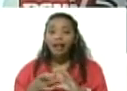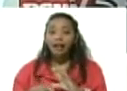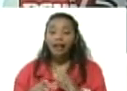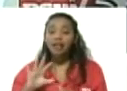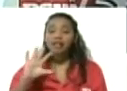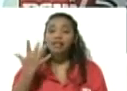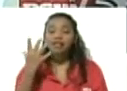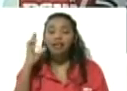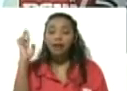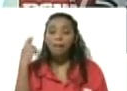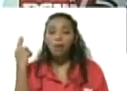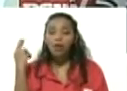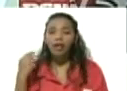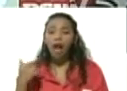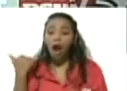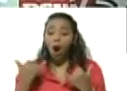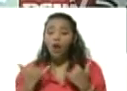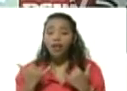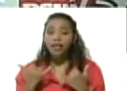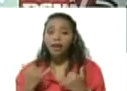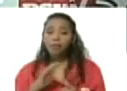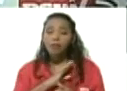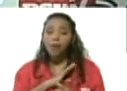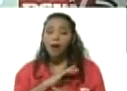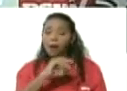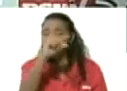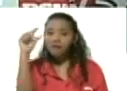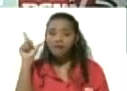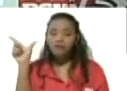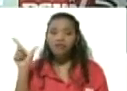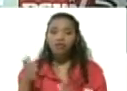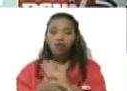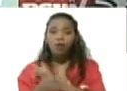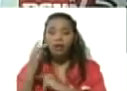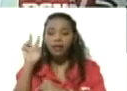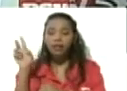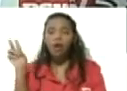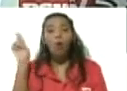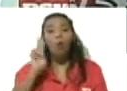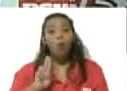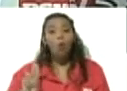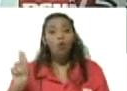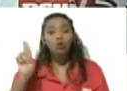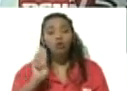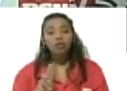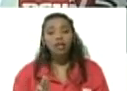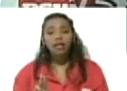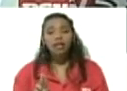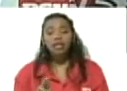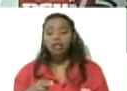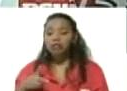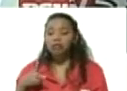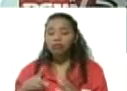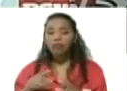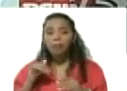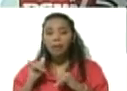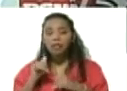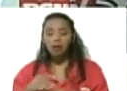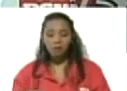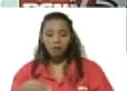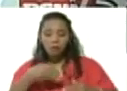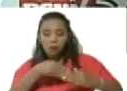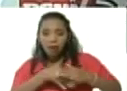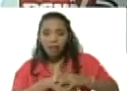República. Entonces ahorita tienen su carné del Partido Socialista de Venezuela y lo usan y lo portan y son militantes